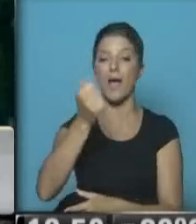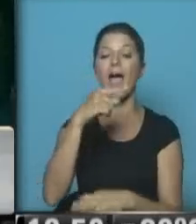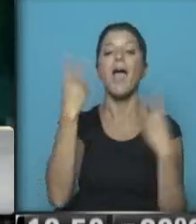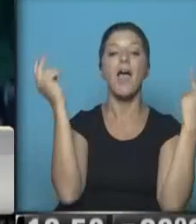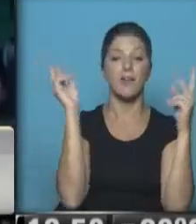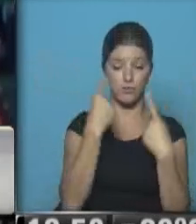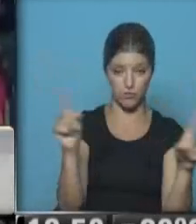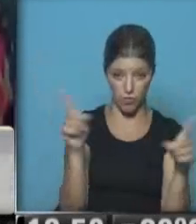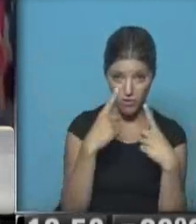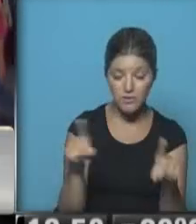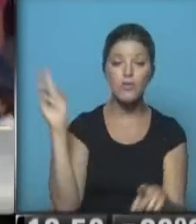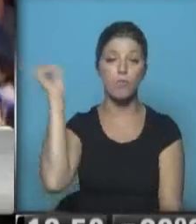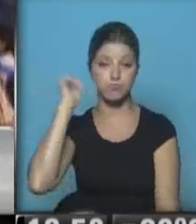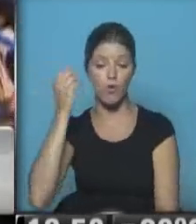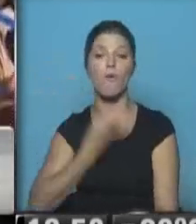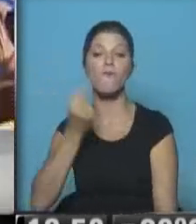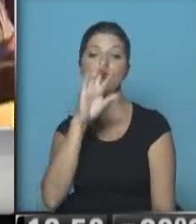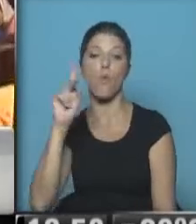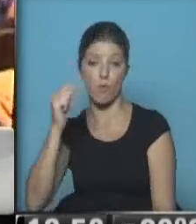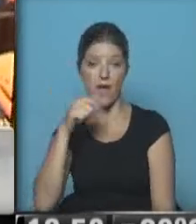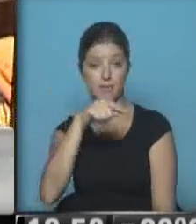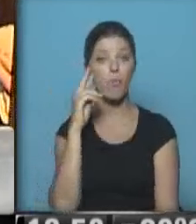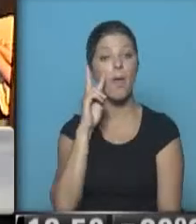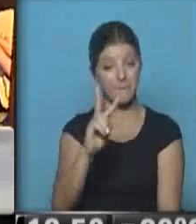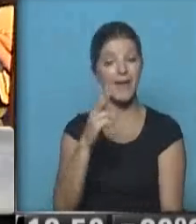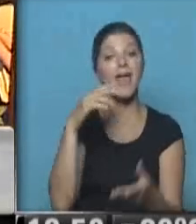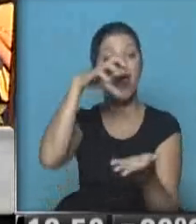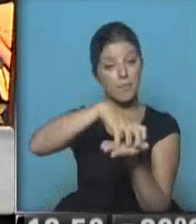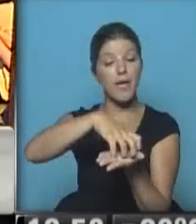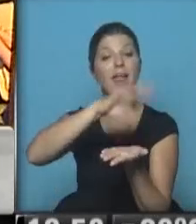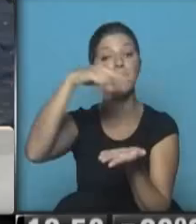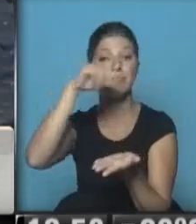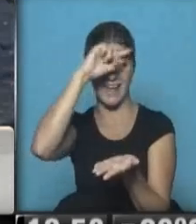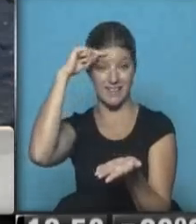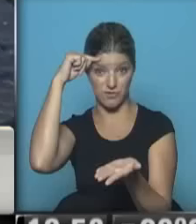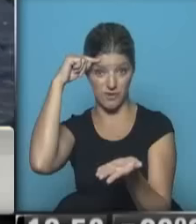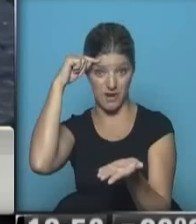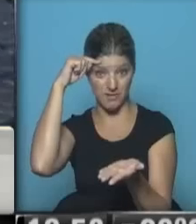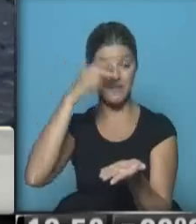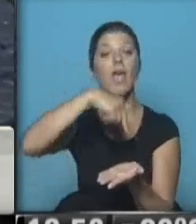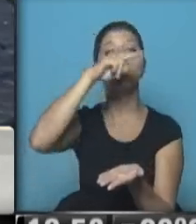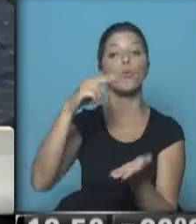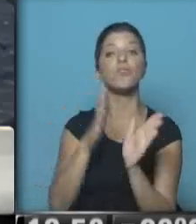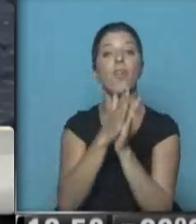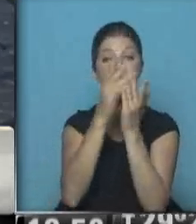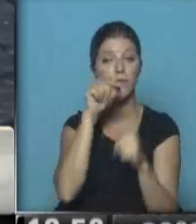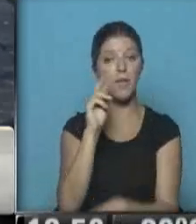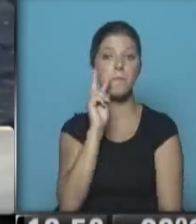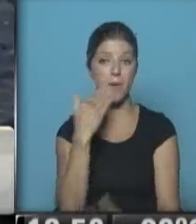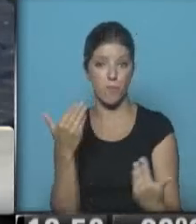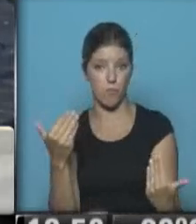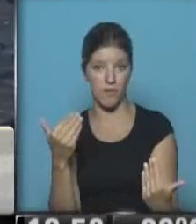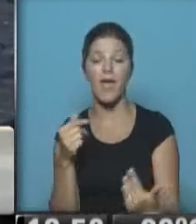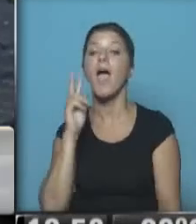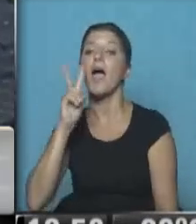furia. Esta exposición se puede ver en estos días en la biblioteca, allí, en la Biblioteca Nacional, en el Museo del Libro y de la Lengua. Ahí lo vemos a